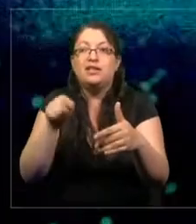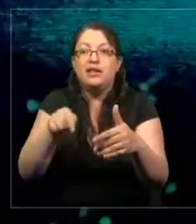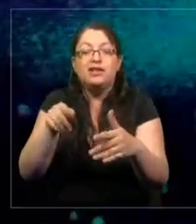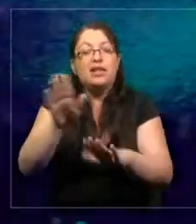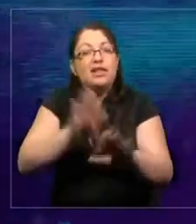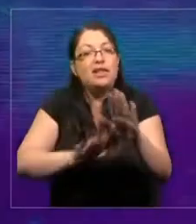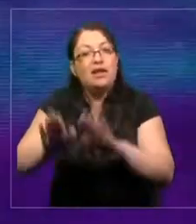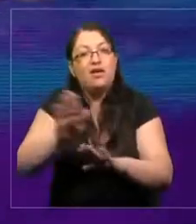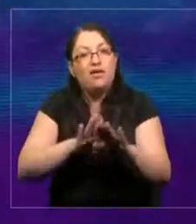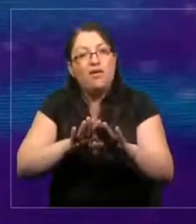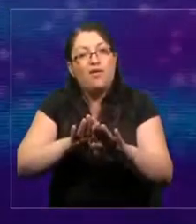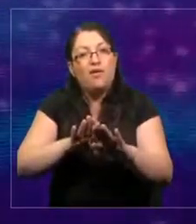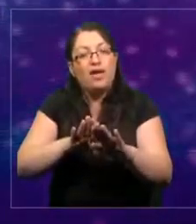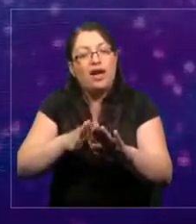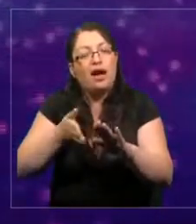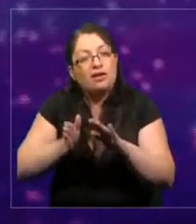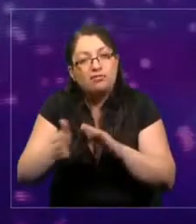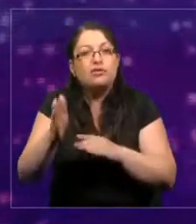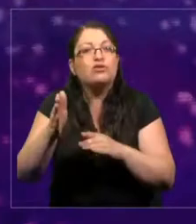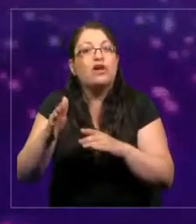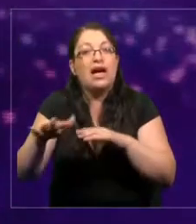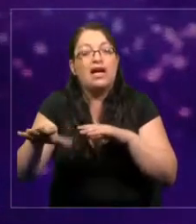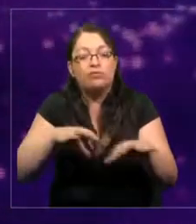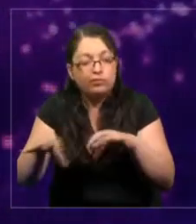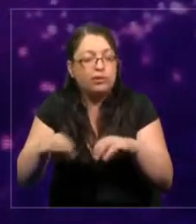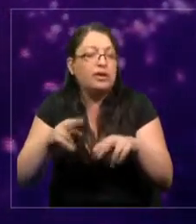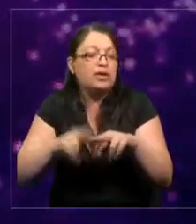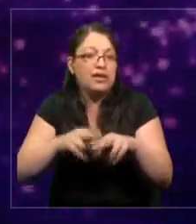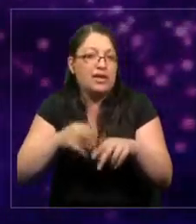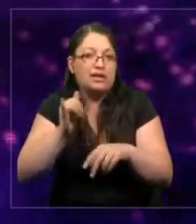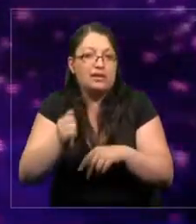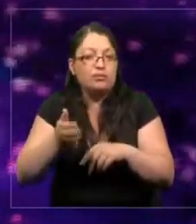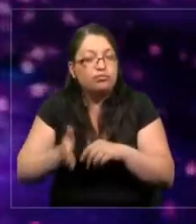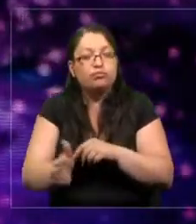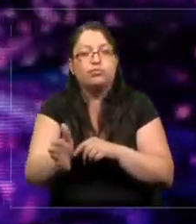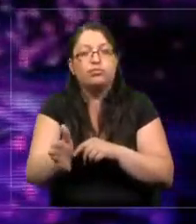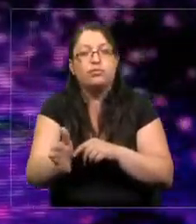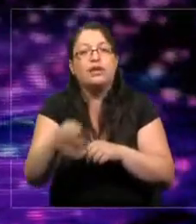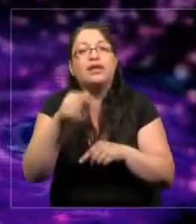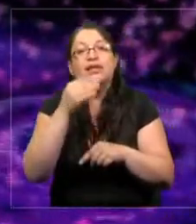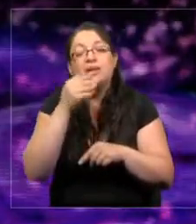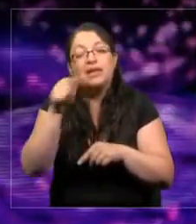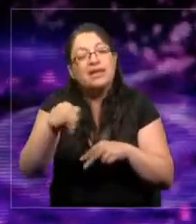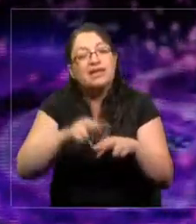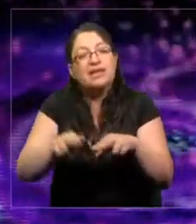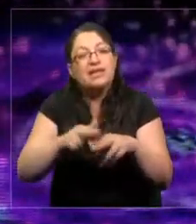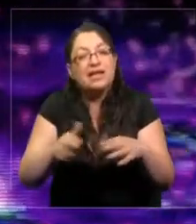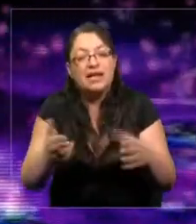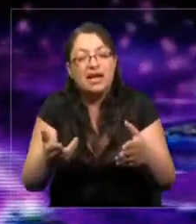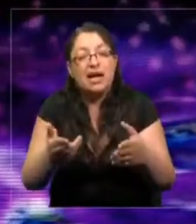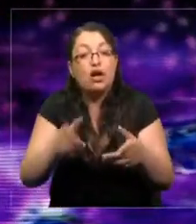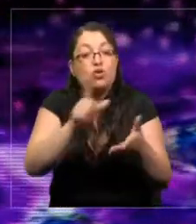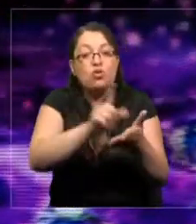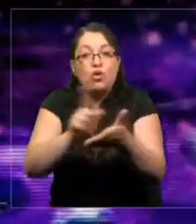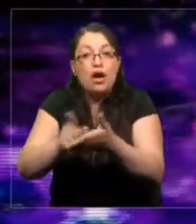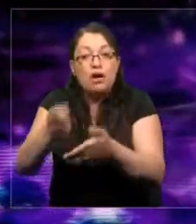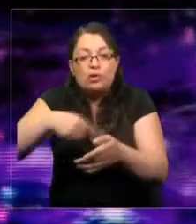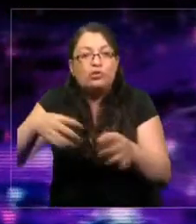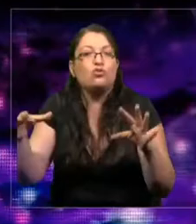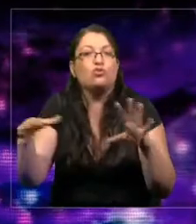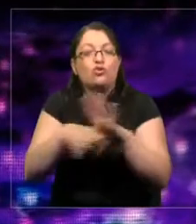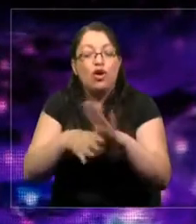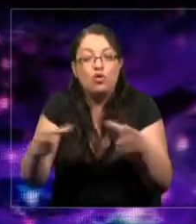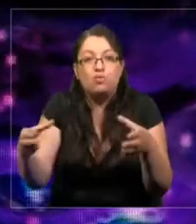conservación que es activo y que es permanente y que genera espacios de encuentro y abre oportunidades